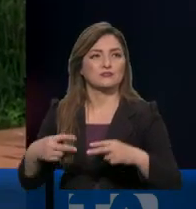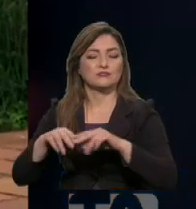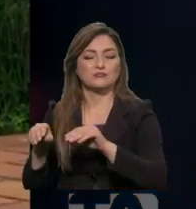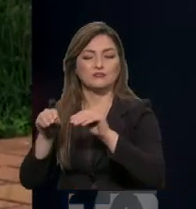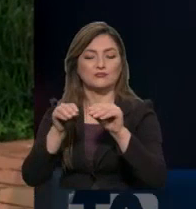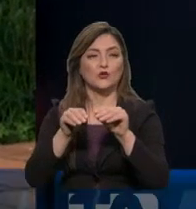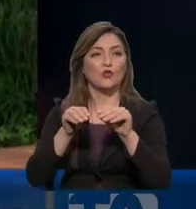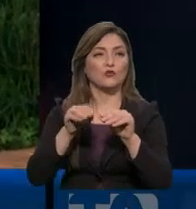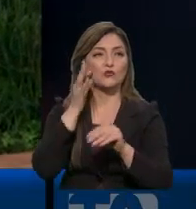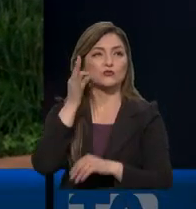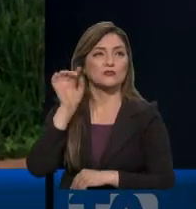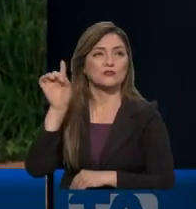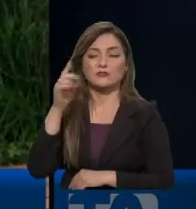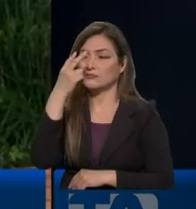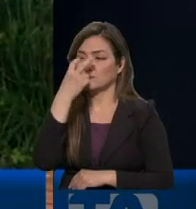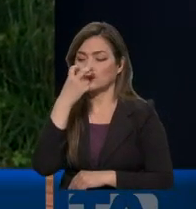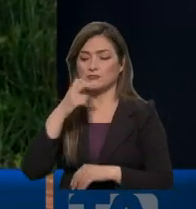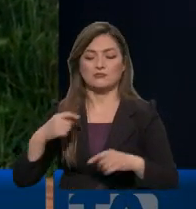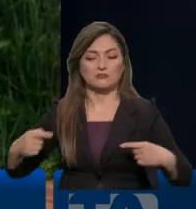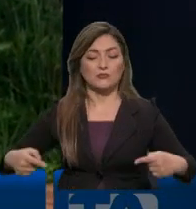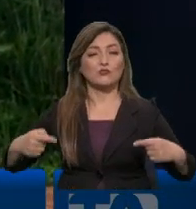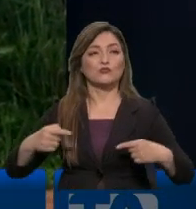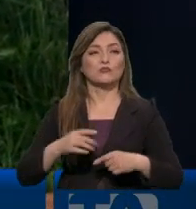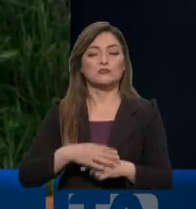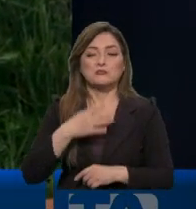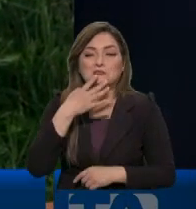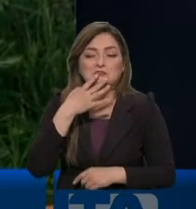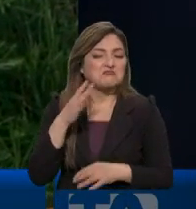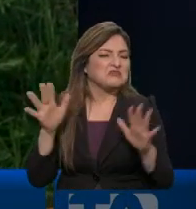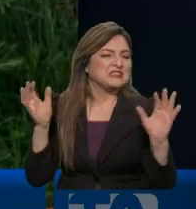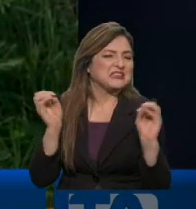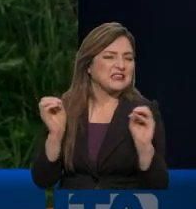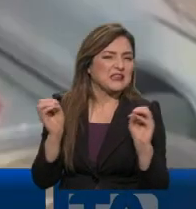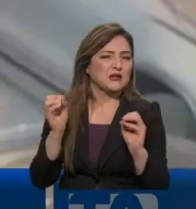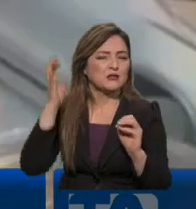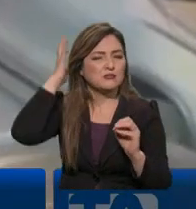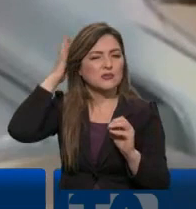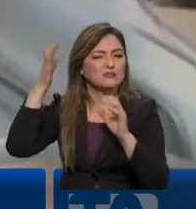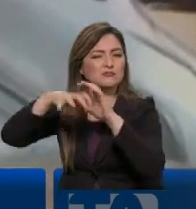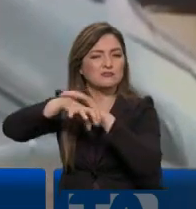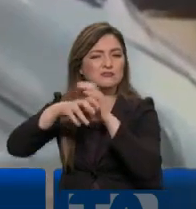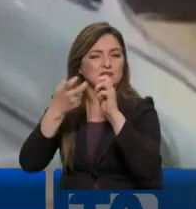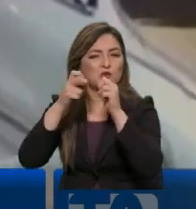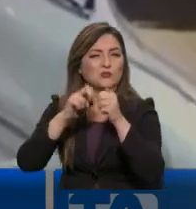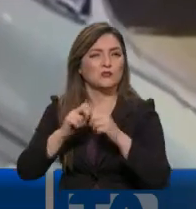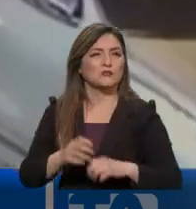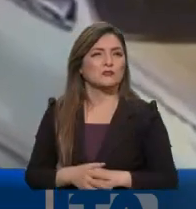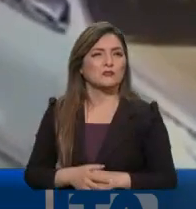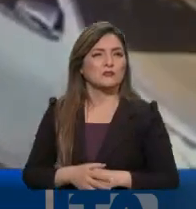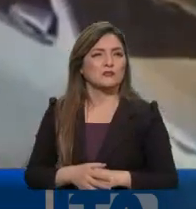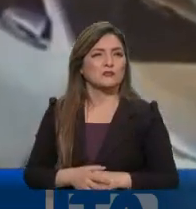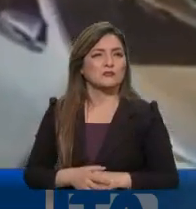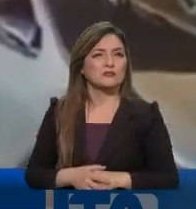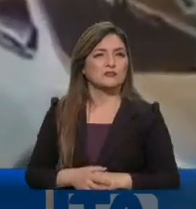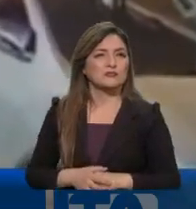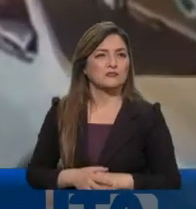Actualmente Felipe está ciego, en silla de ruedas, perdió el olfato y otras lesiones mentales. Andrea considera que este accidente no